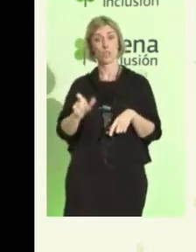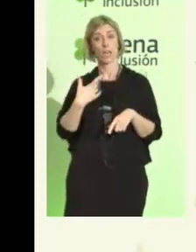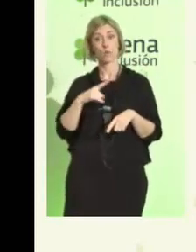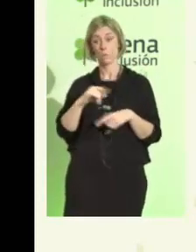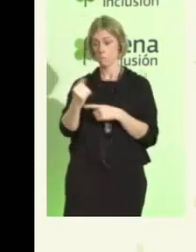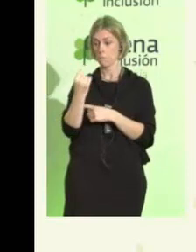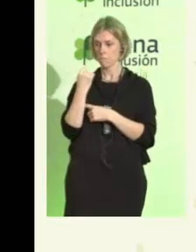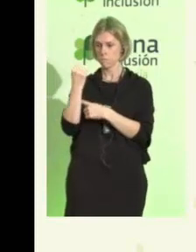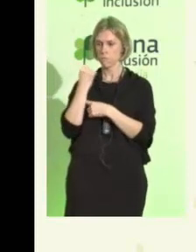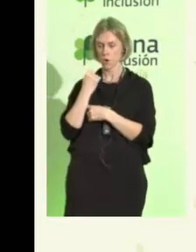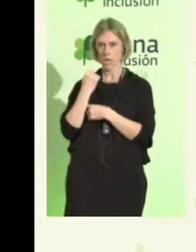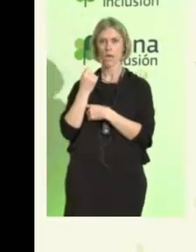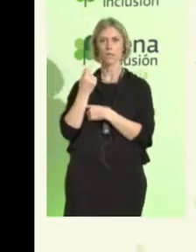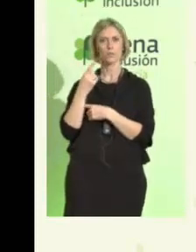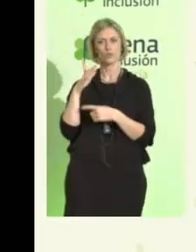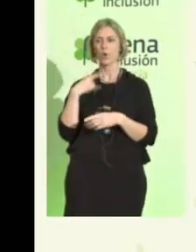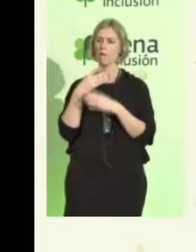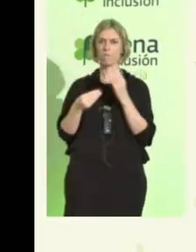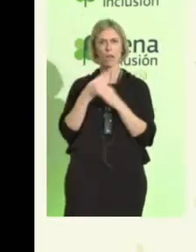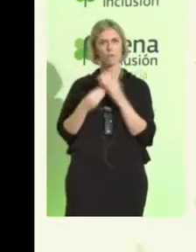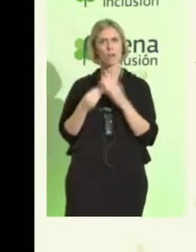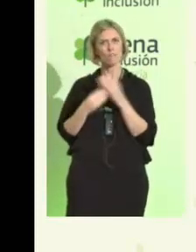yo cometa errores y meta la pata.